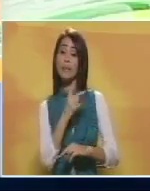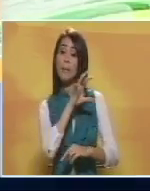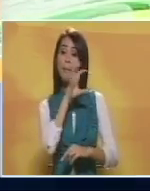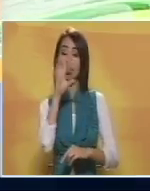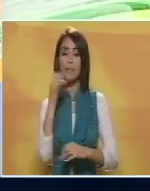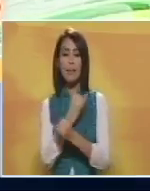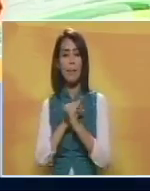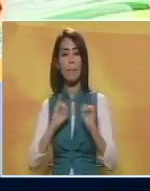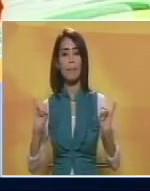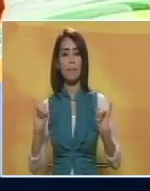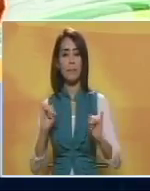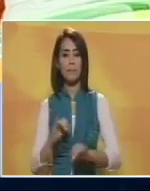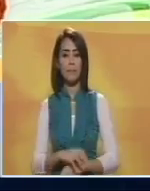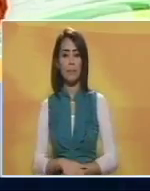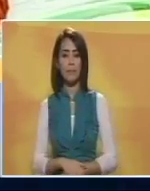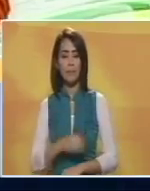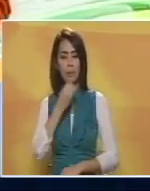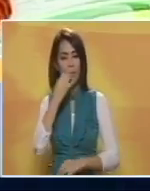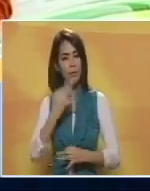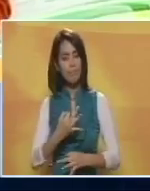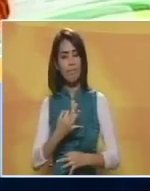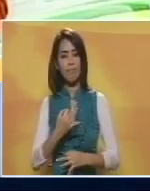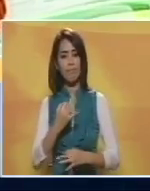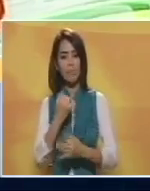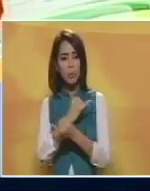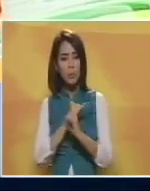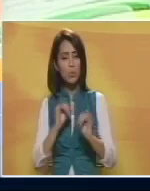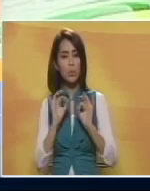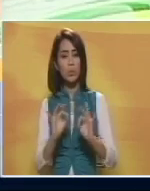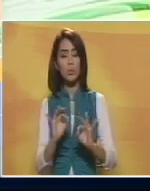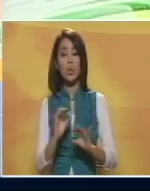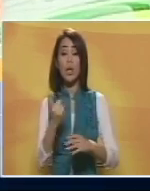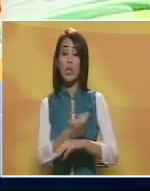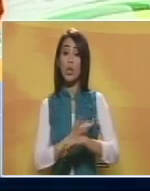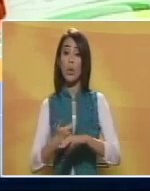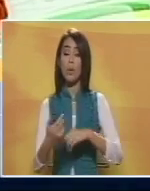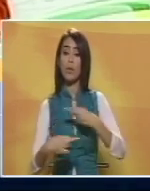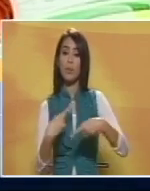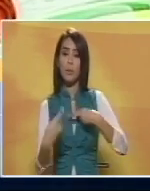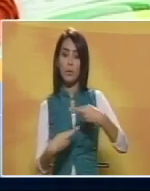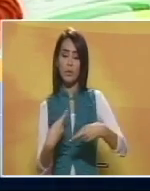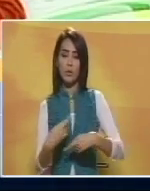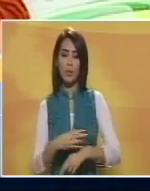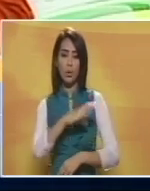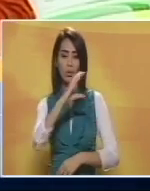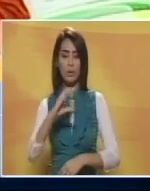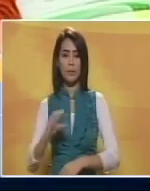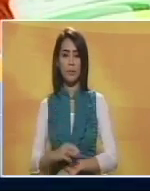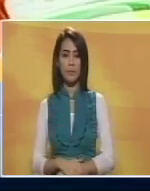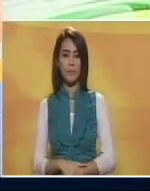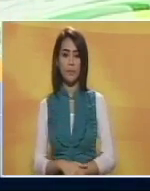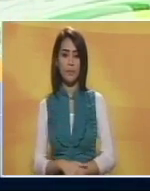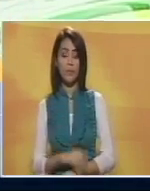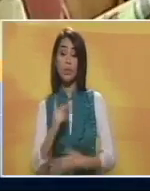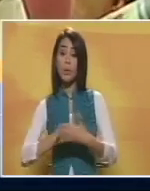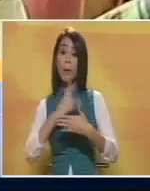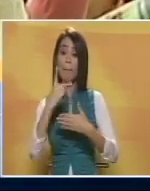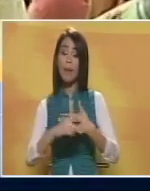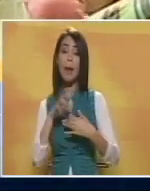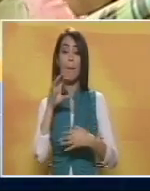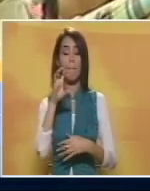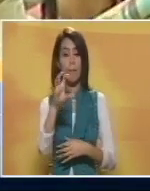países independientes, dignos, soberanos y los gobiernos revolucionarios del continente. Sobre el Plan de la